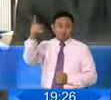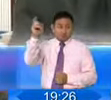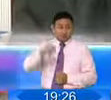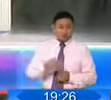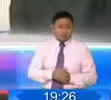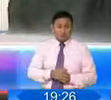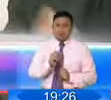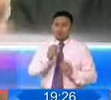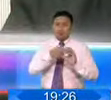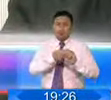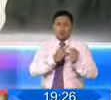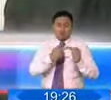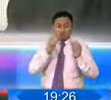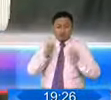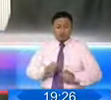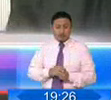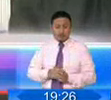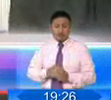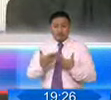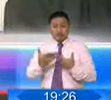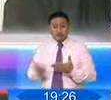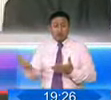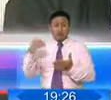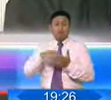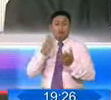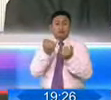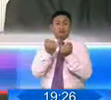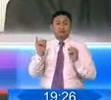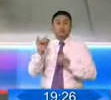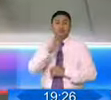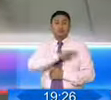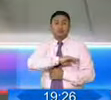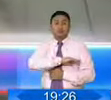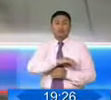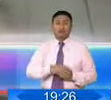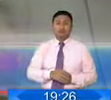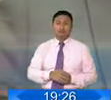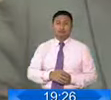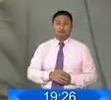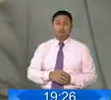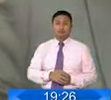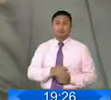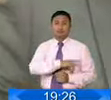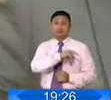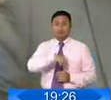un paso al costado y permitir que se recupere la institucionalidad municipal. Esto no se trata de